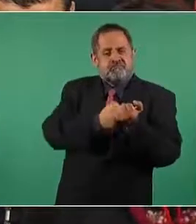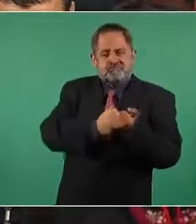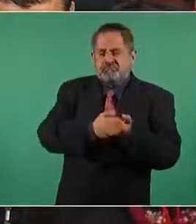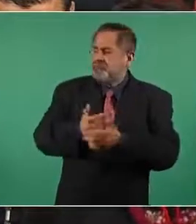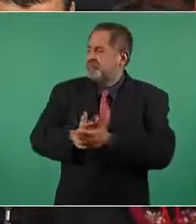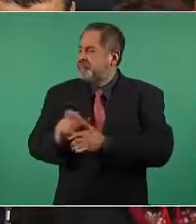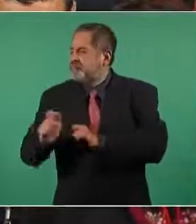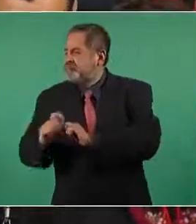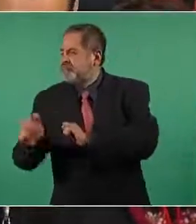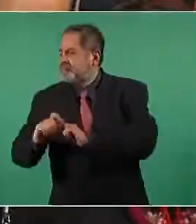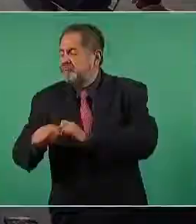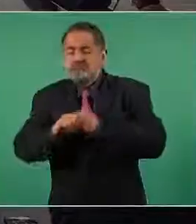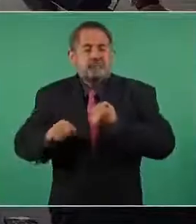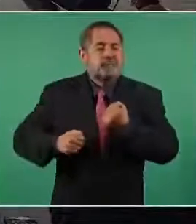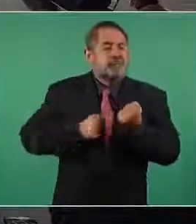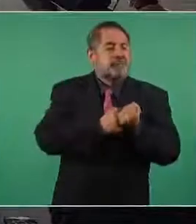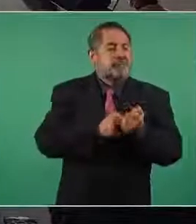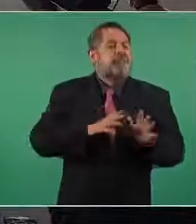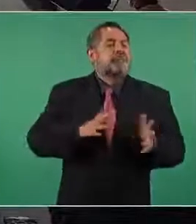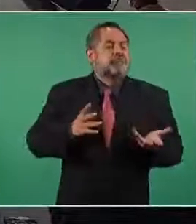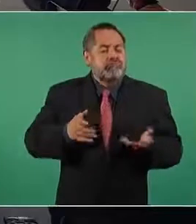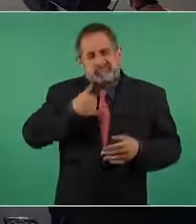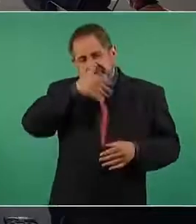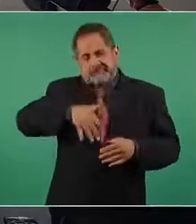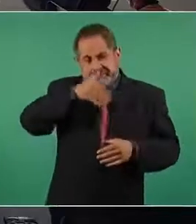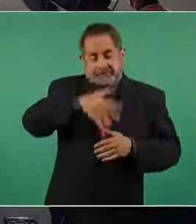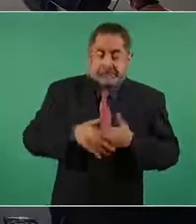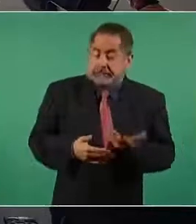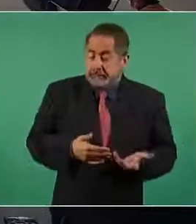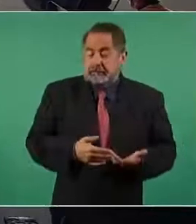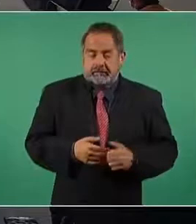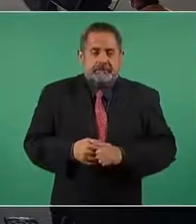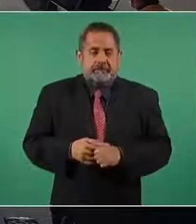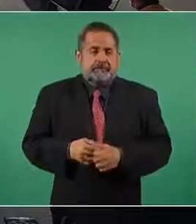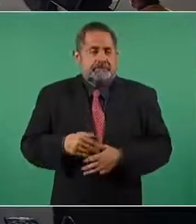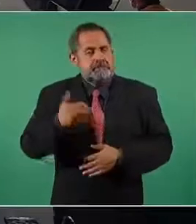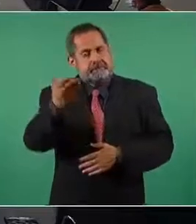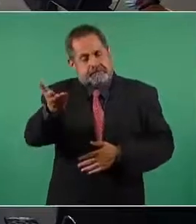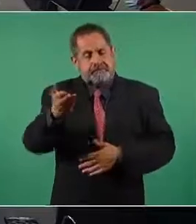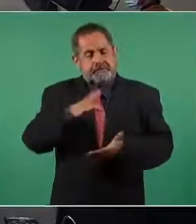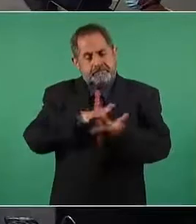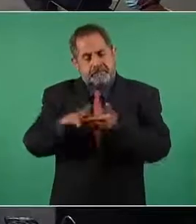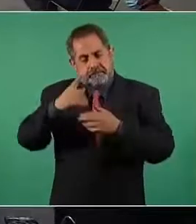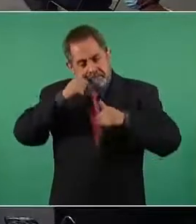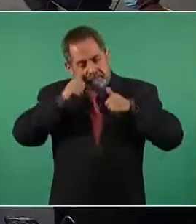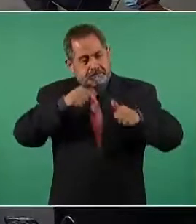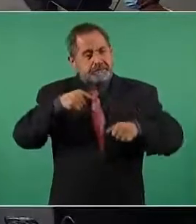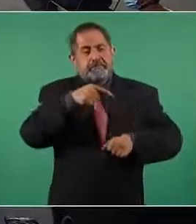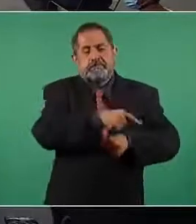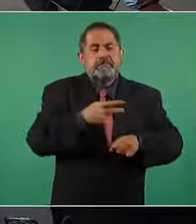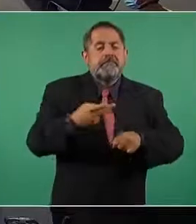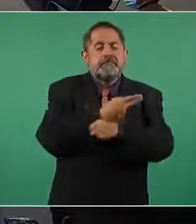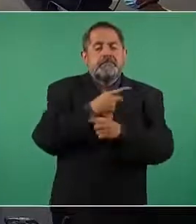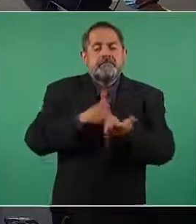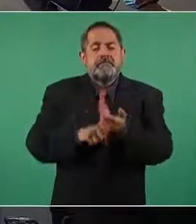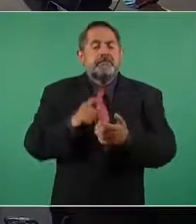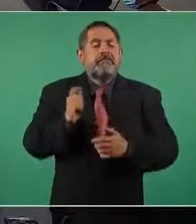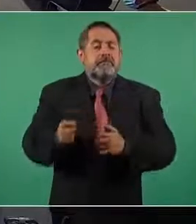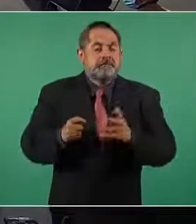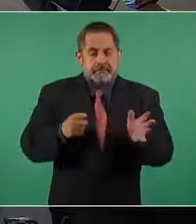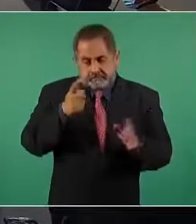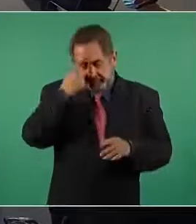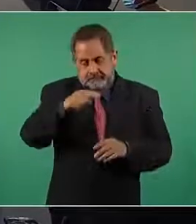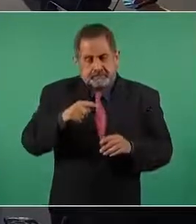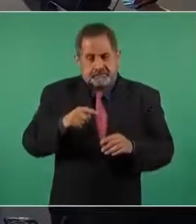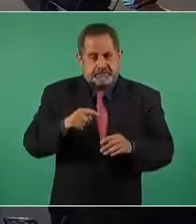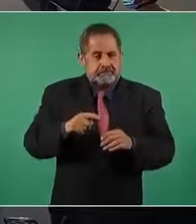les da dinero o los está amenazando. Y bueno, pide su apoyo para que este tema se